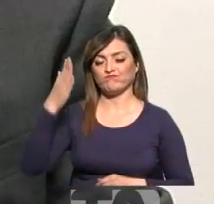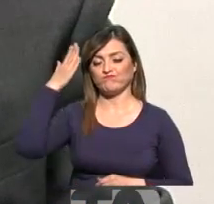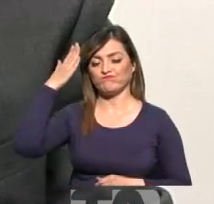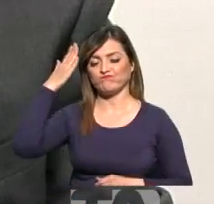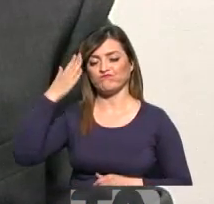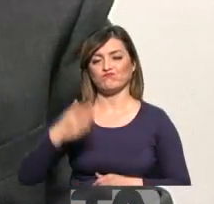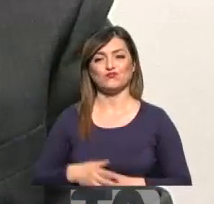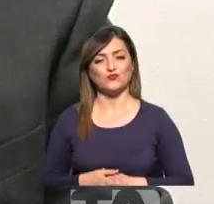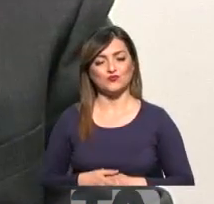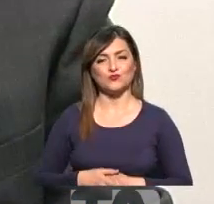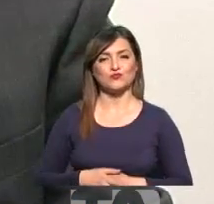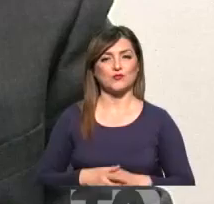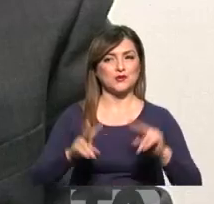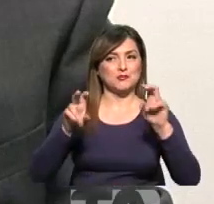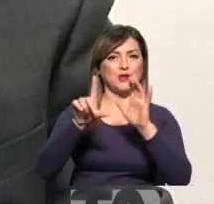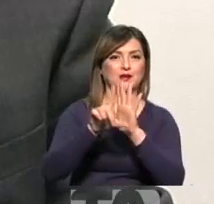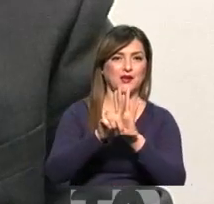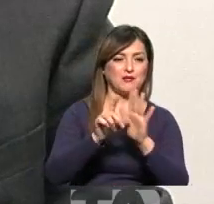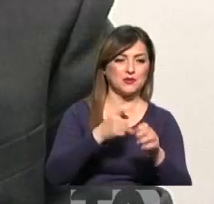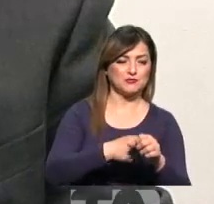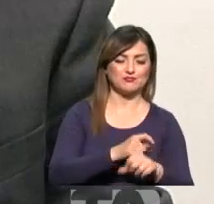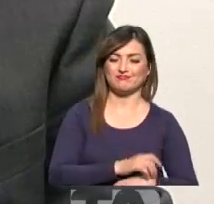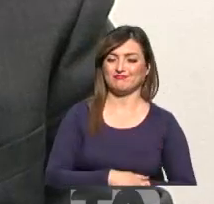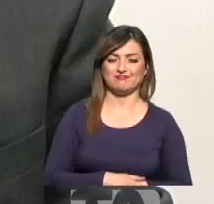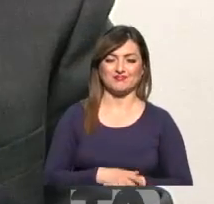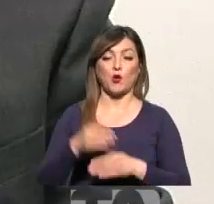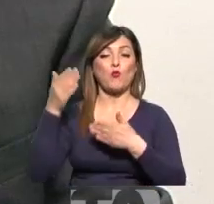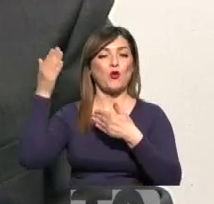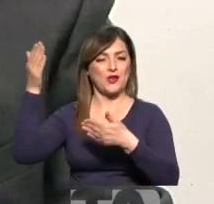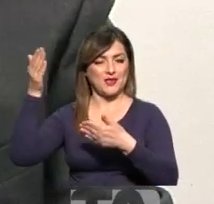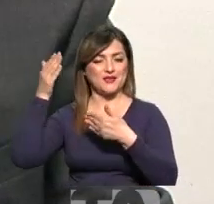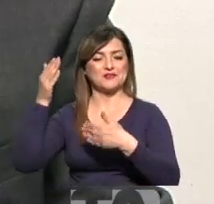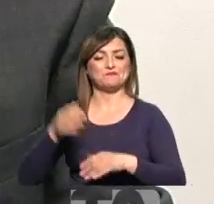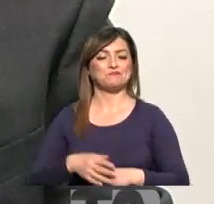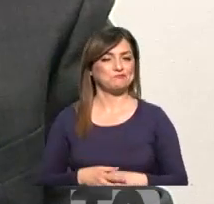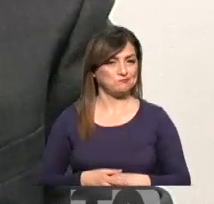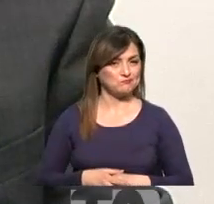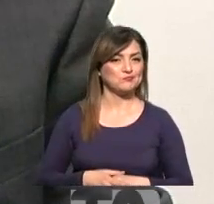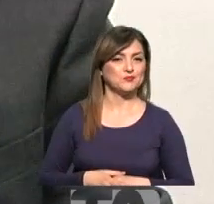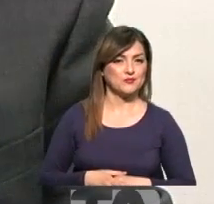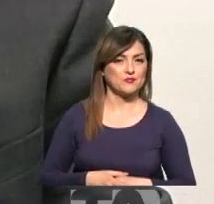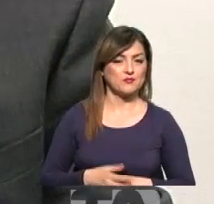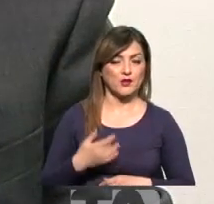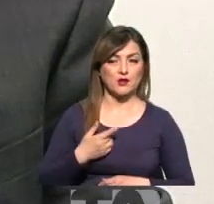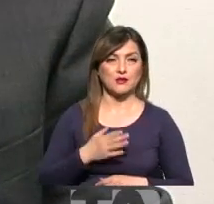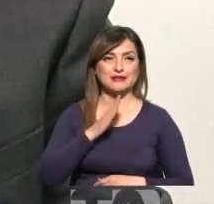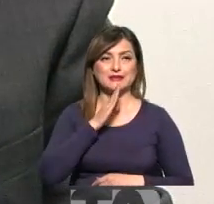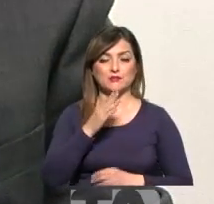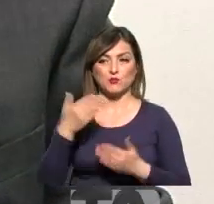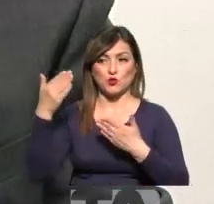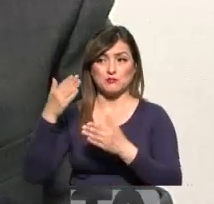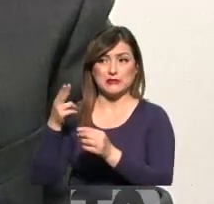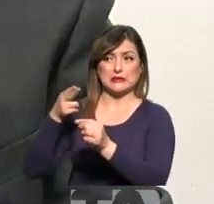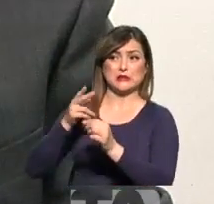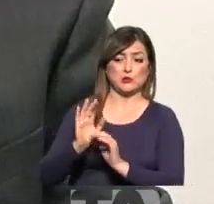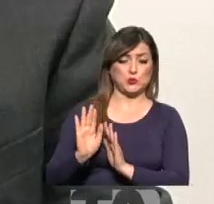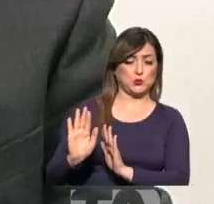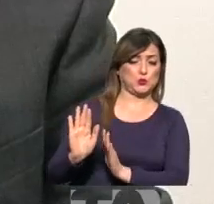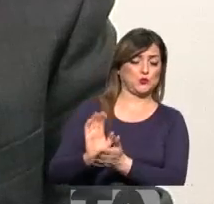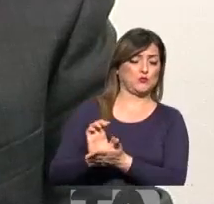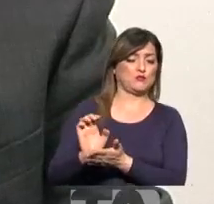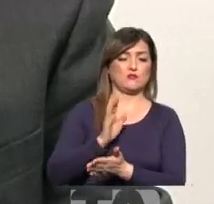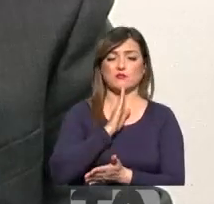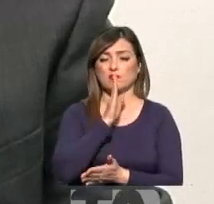el tema aquí no es solo legal, es un tema también político, del cual yo he estado alejado todo el tiempo y pienso